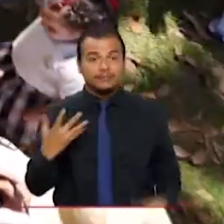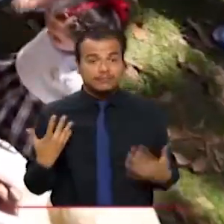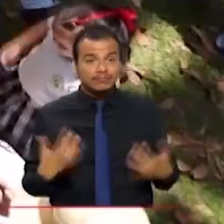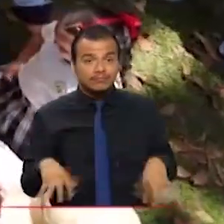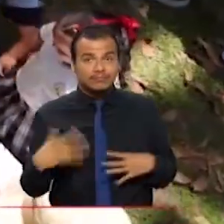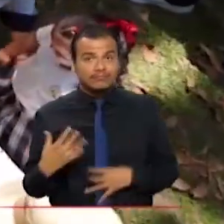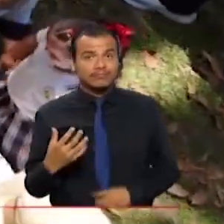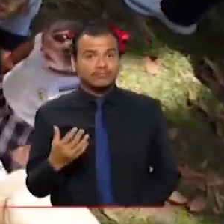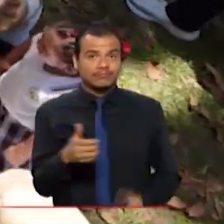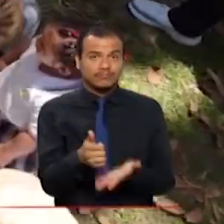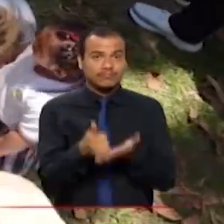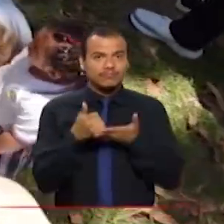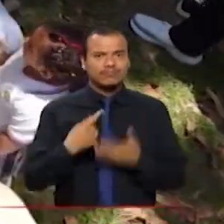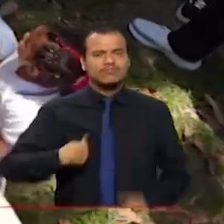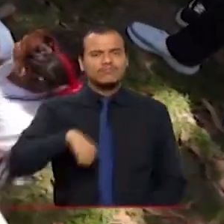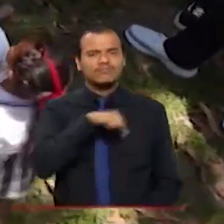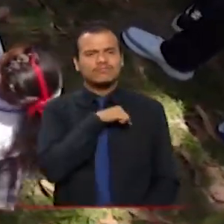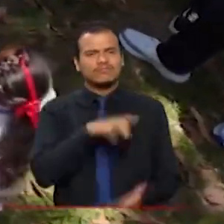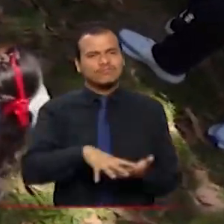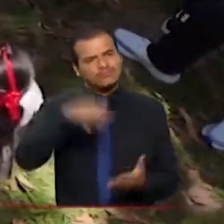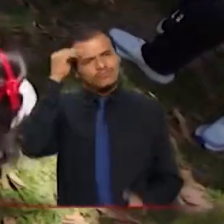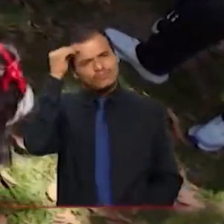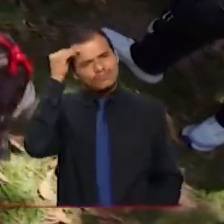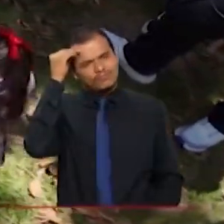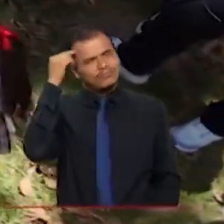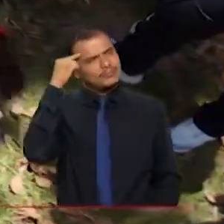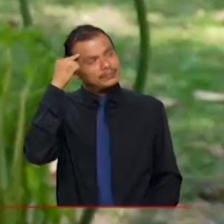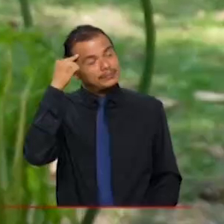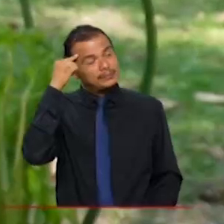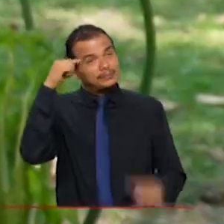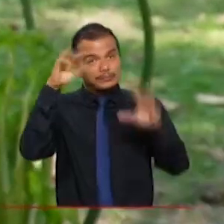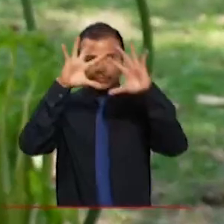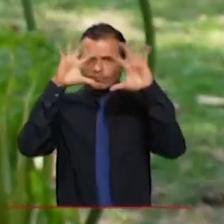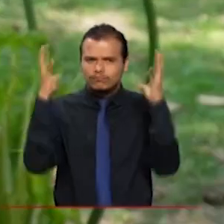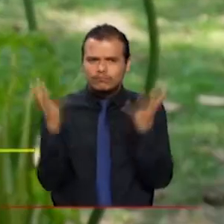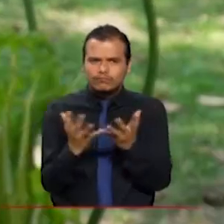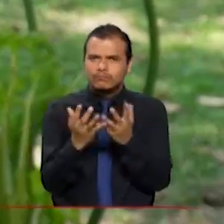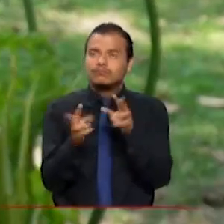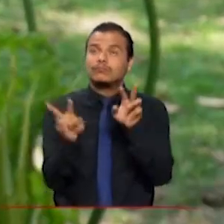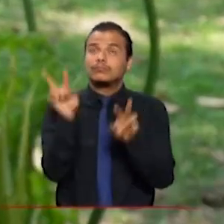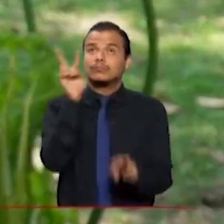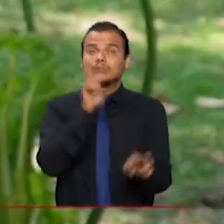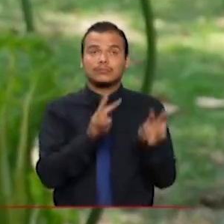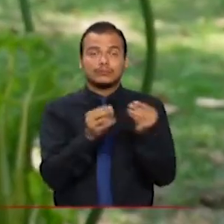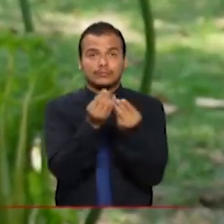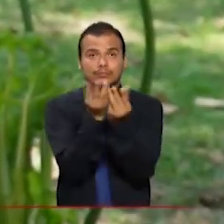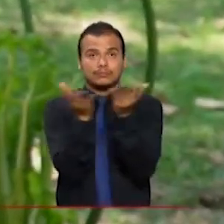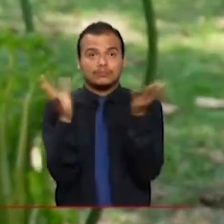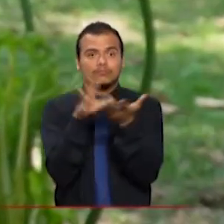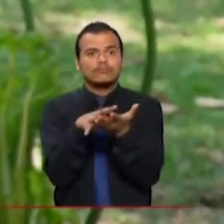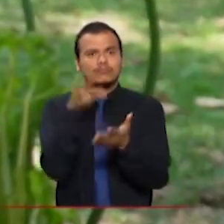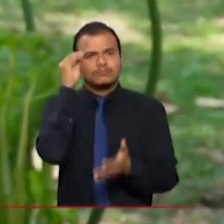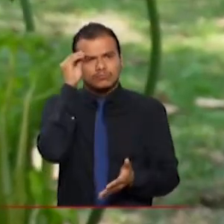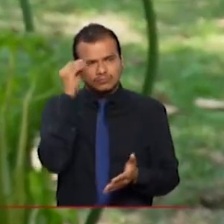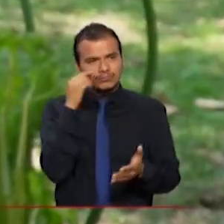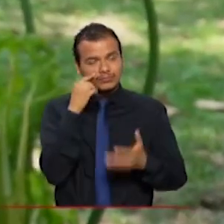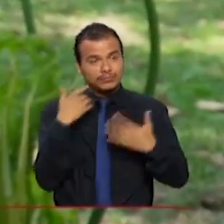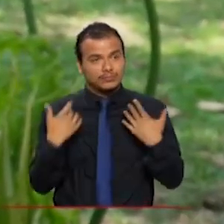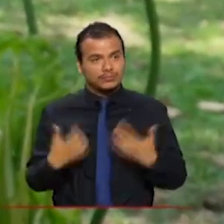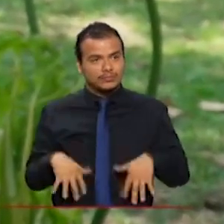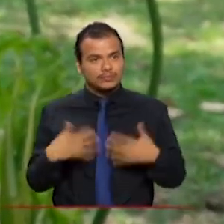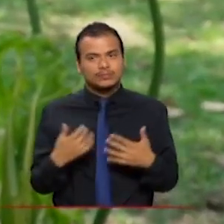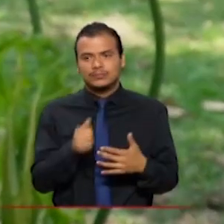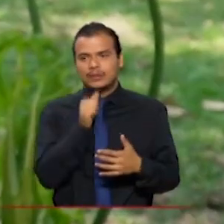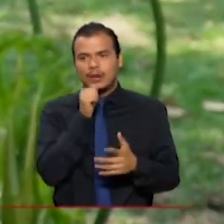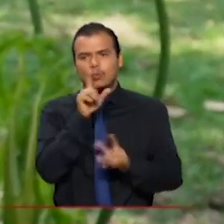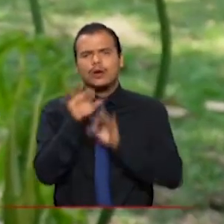enseñanza de que siempre hay que saber apreciar el mundo y que gracias a uno cuidar la tierra, lo que es el